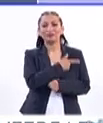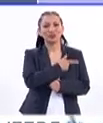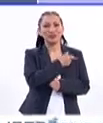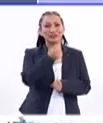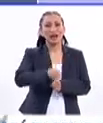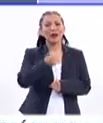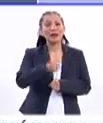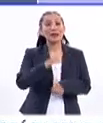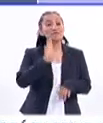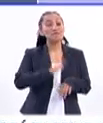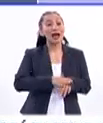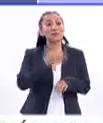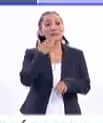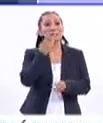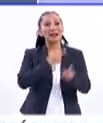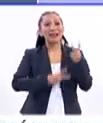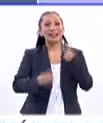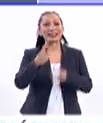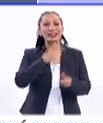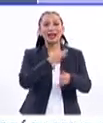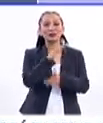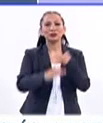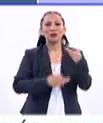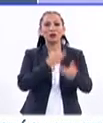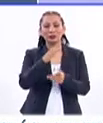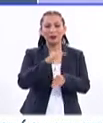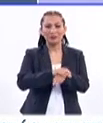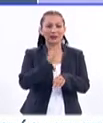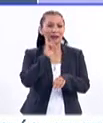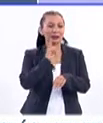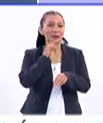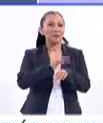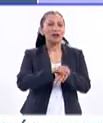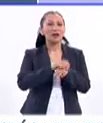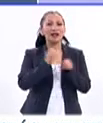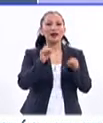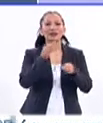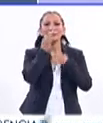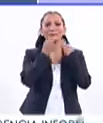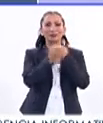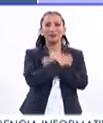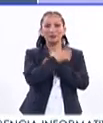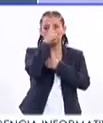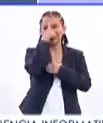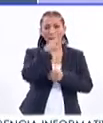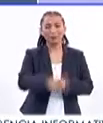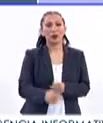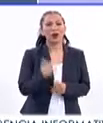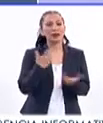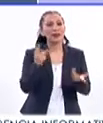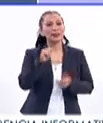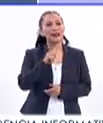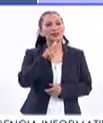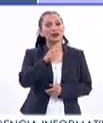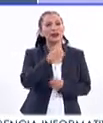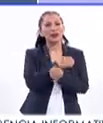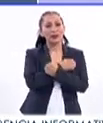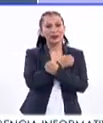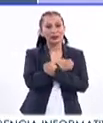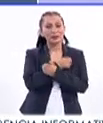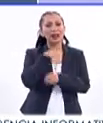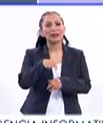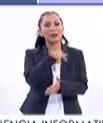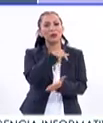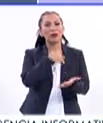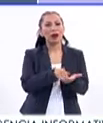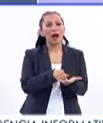placer saludarte y sobre todo darles la bienvenida a todos los amigos y amigas de la Agencia Informativa de Educación de México, de Televisión Educativa, a